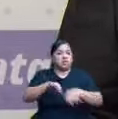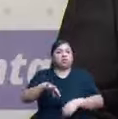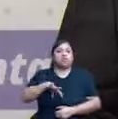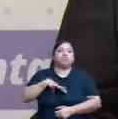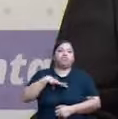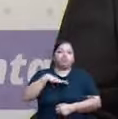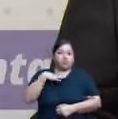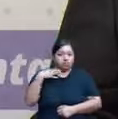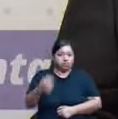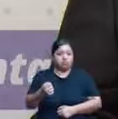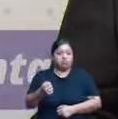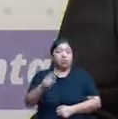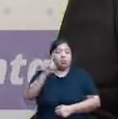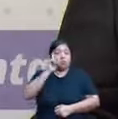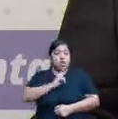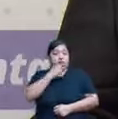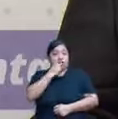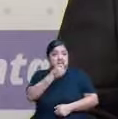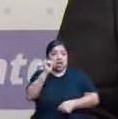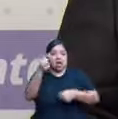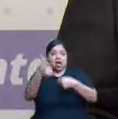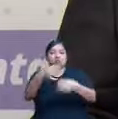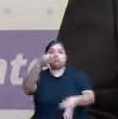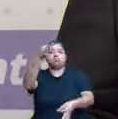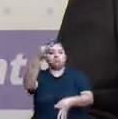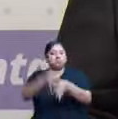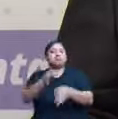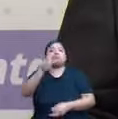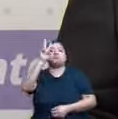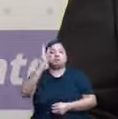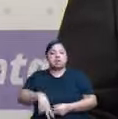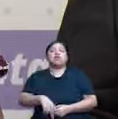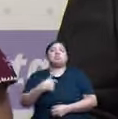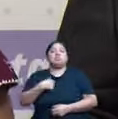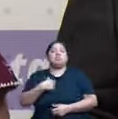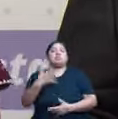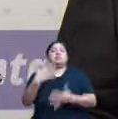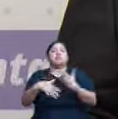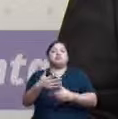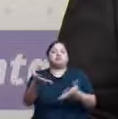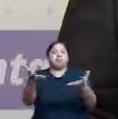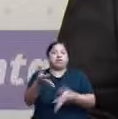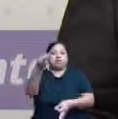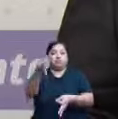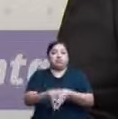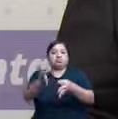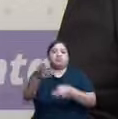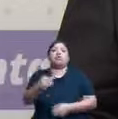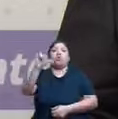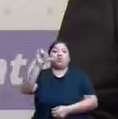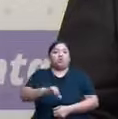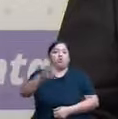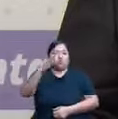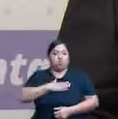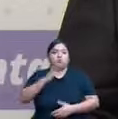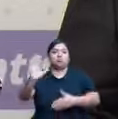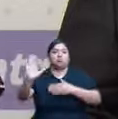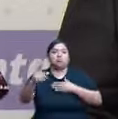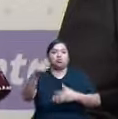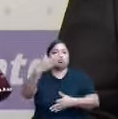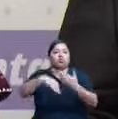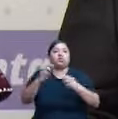Es que si decimos algo, lo cumplimos, que somos mujeres de palabra. Hoy una mujer se viene a comprometer con todo